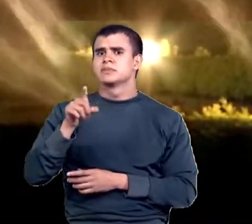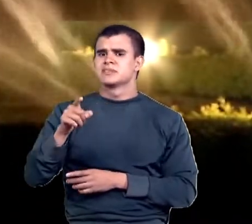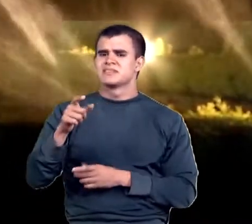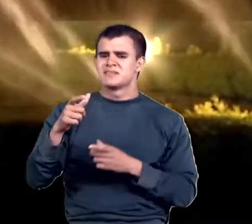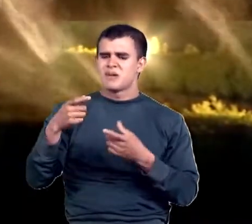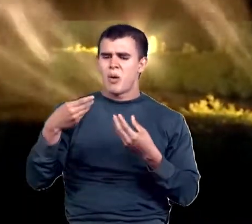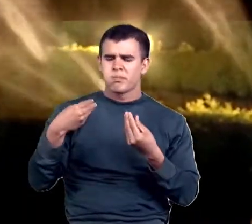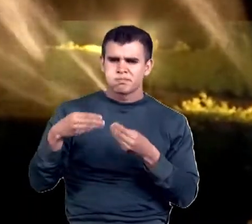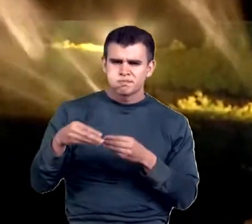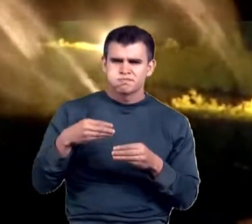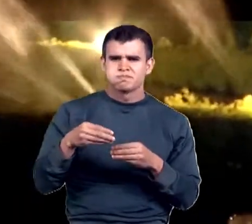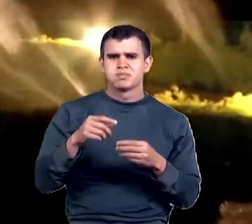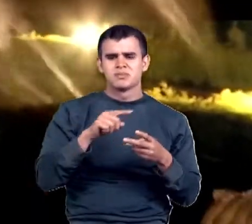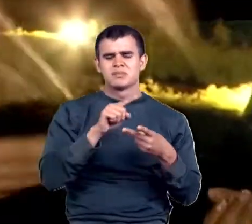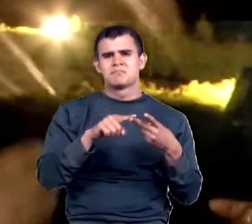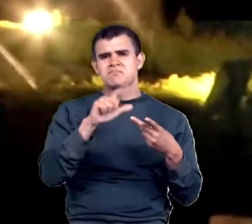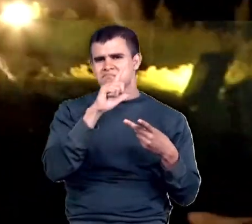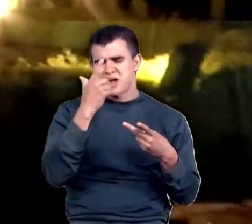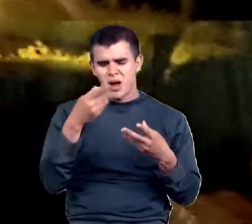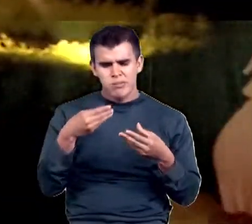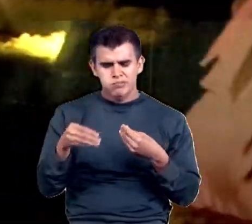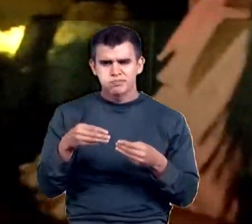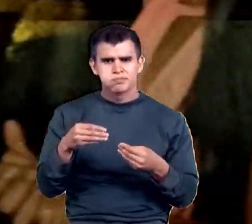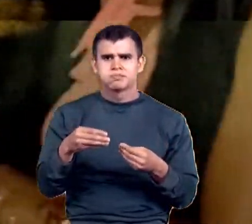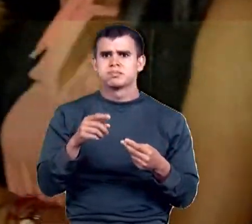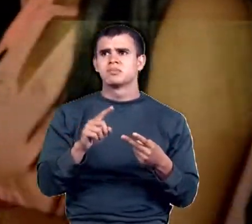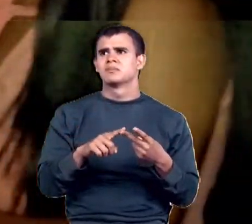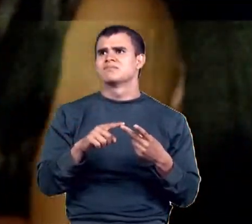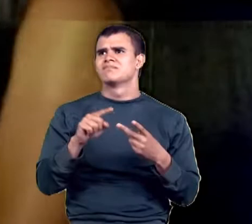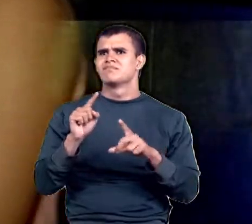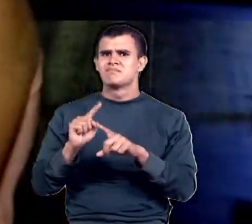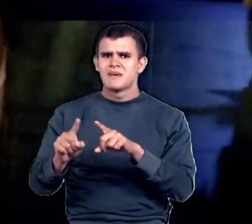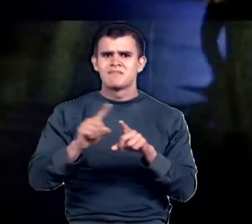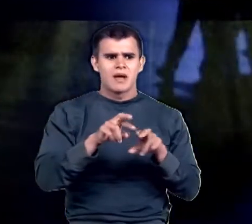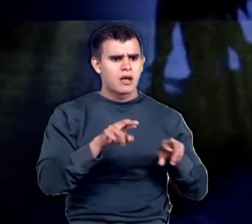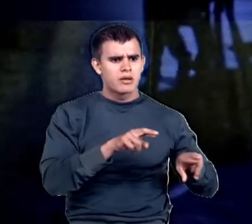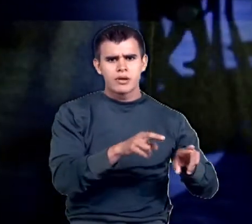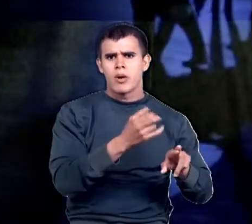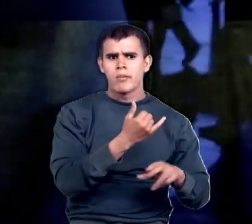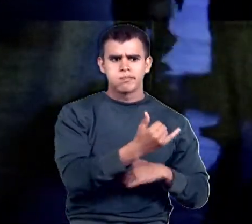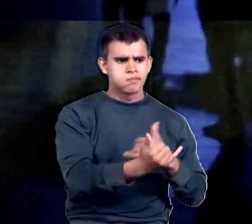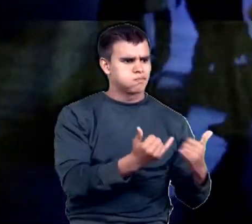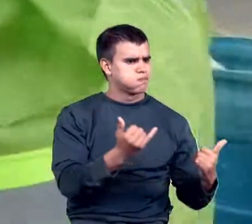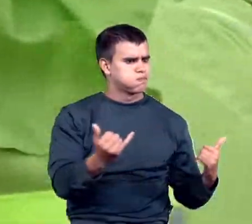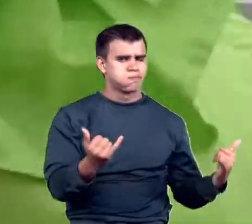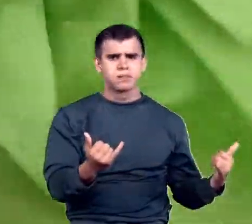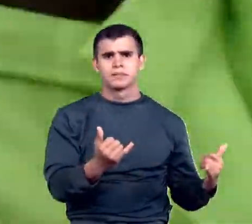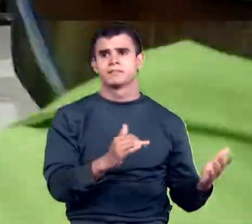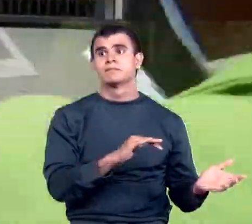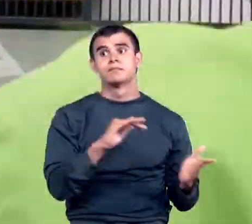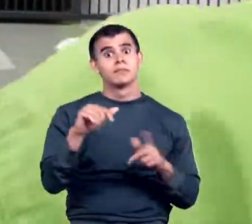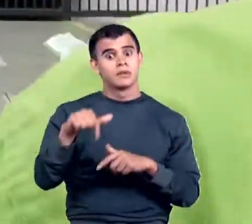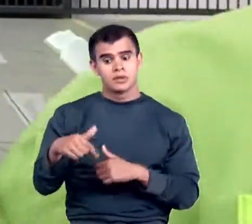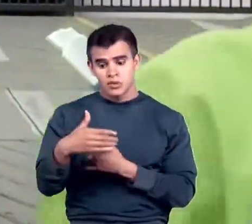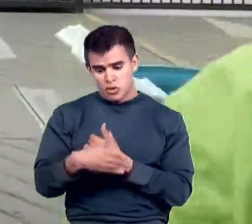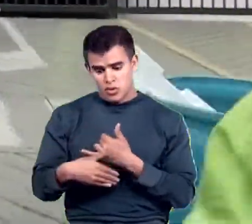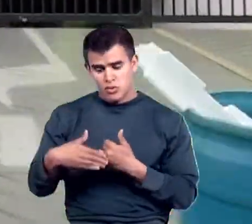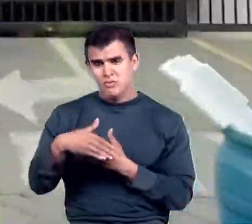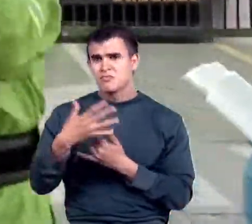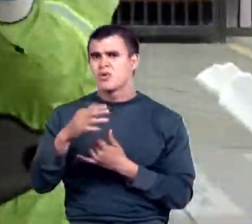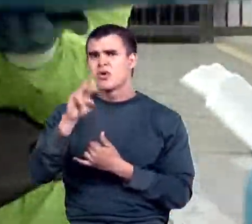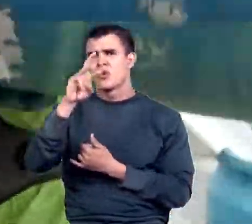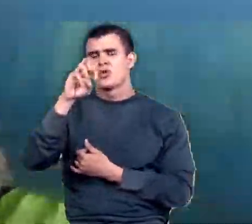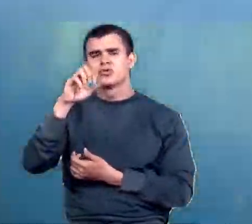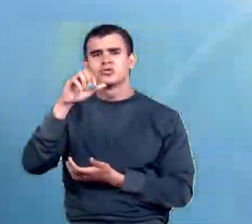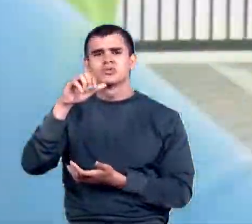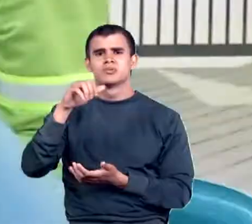nivel de residuos como el plástico e icopor que se están encontrando en las diferentes fuentes hídricas. Hoy en día Colombia produce más